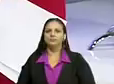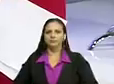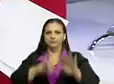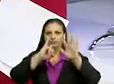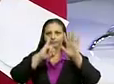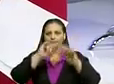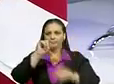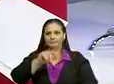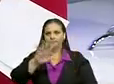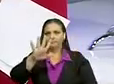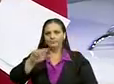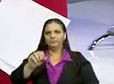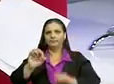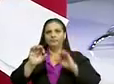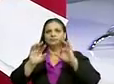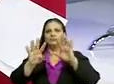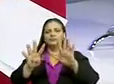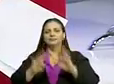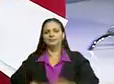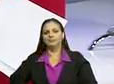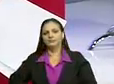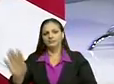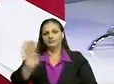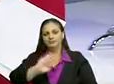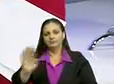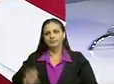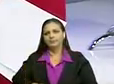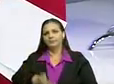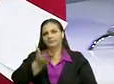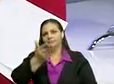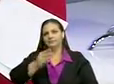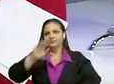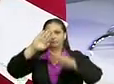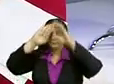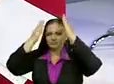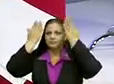6:59, es hora de despedirnos y le damos la bienvenida a nuestra guapa,